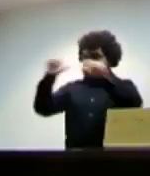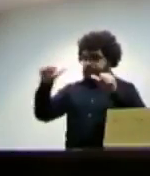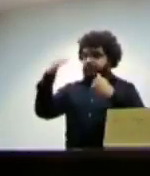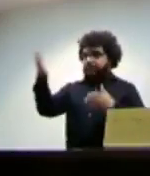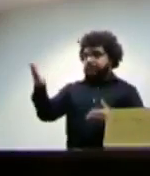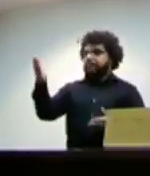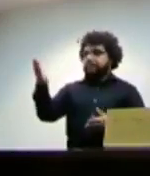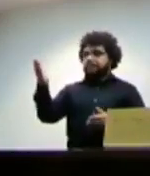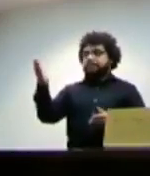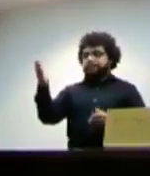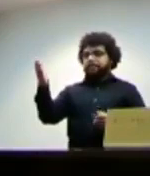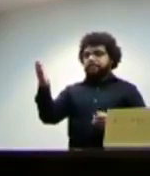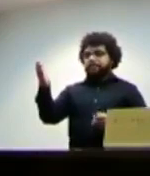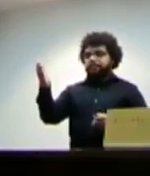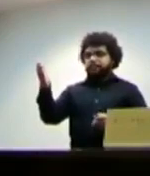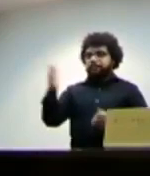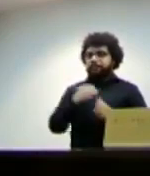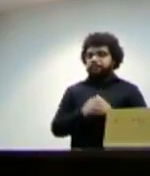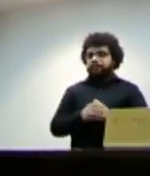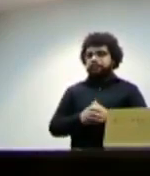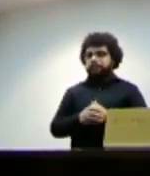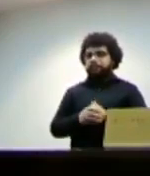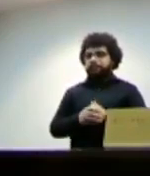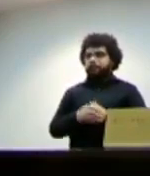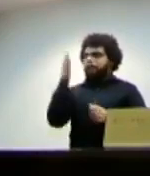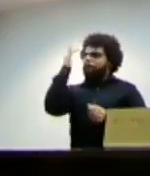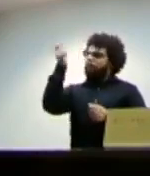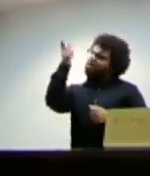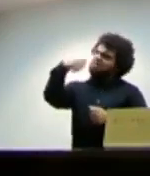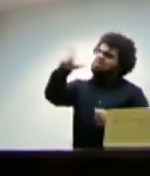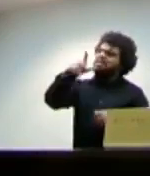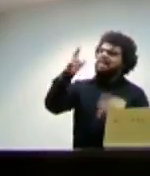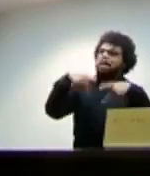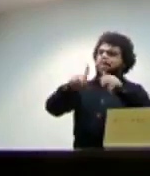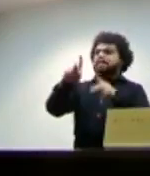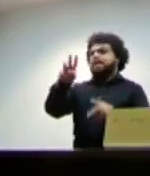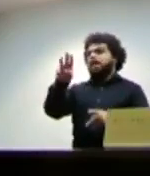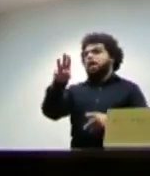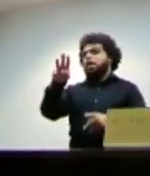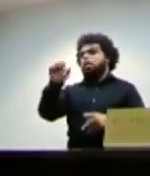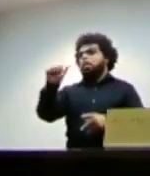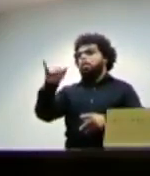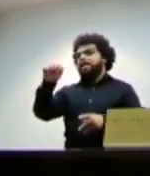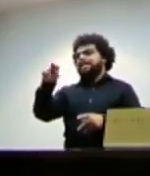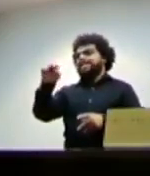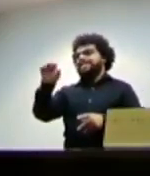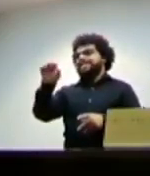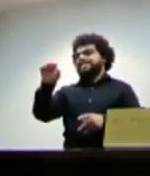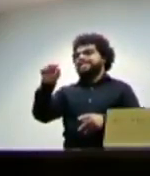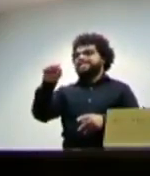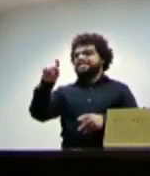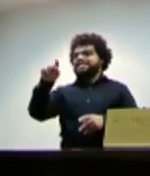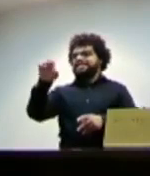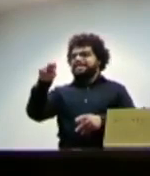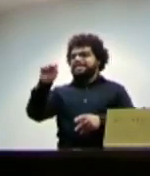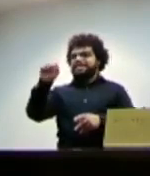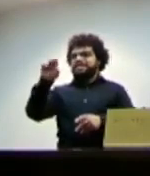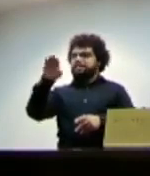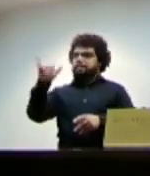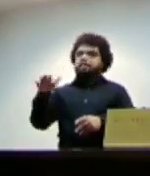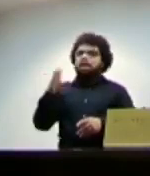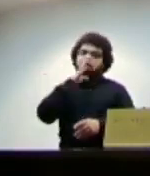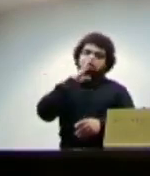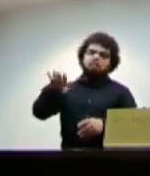de la autoridad. ¿Por qué ustedes le permiten a Wednesday que no asista a las reuniones de la Junta de